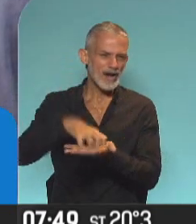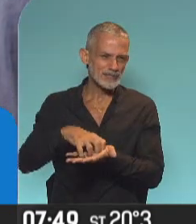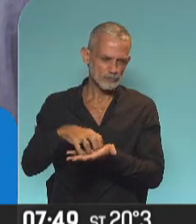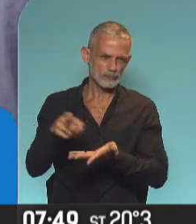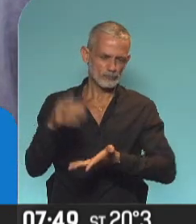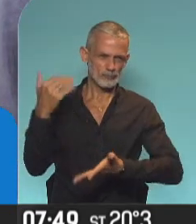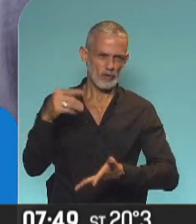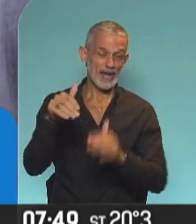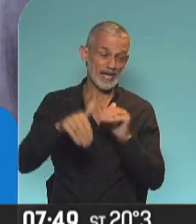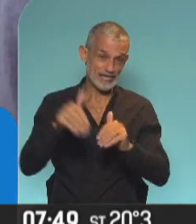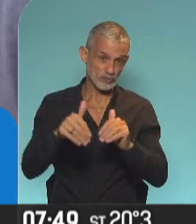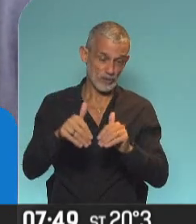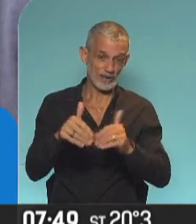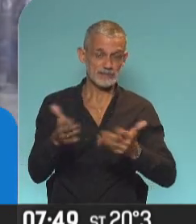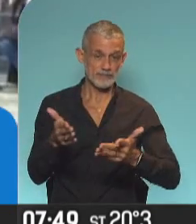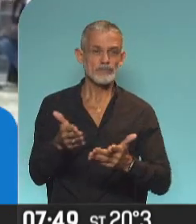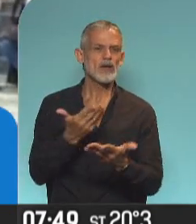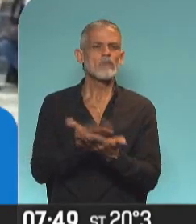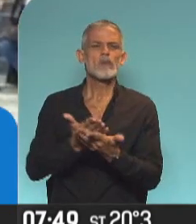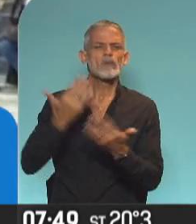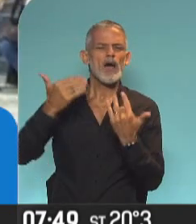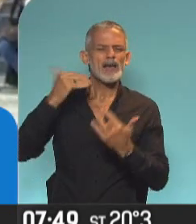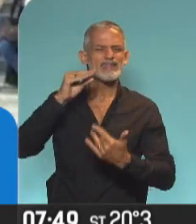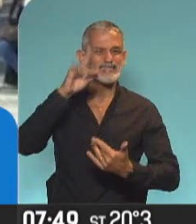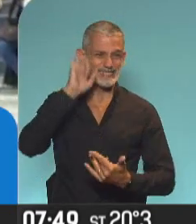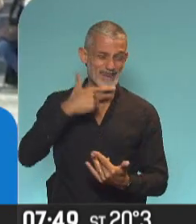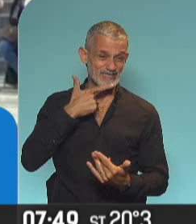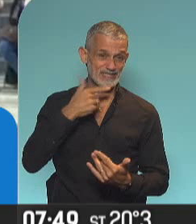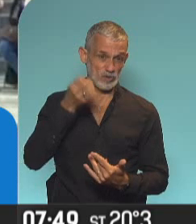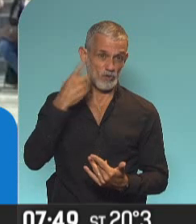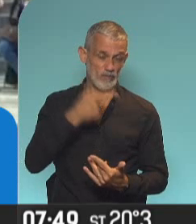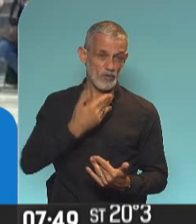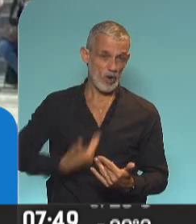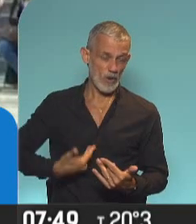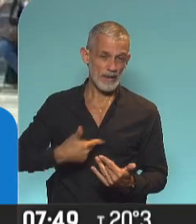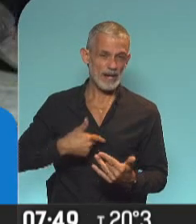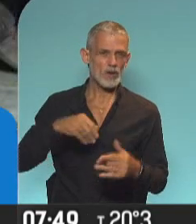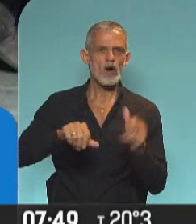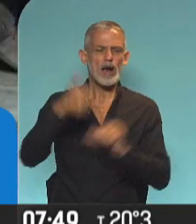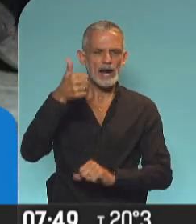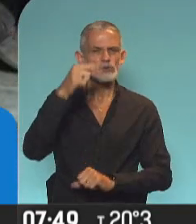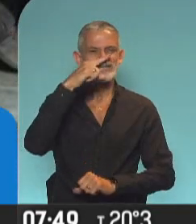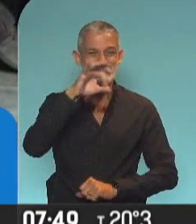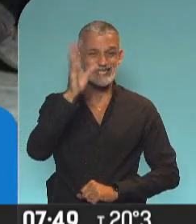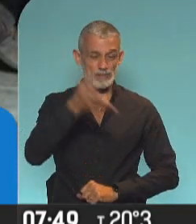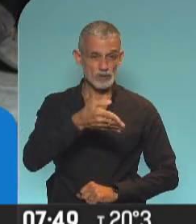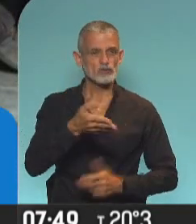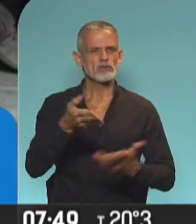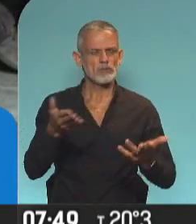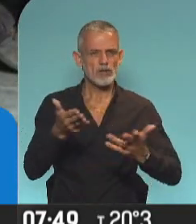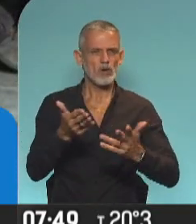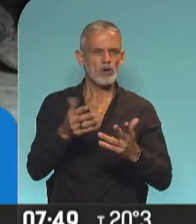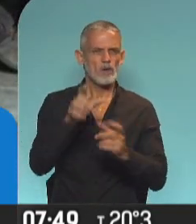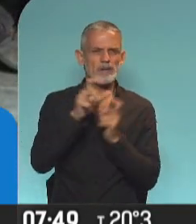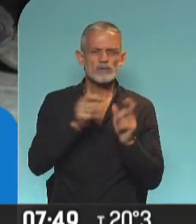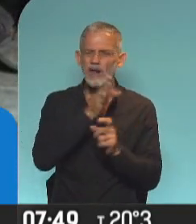Venezuela, la propuesta chavista, la propuesta oficialista, se impuso con casi el 70% de los votos, pero con una